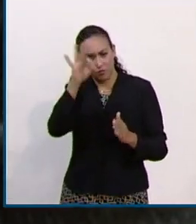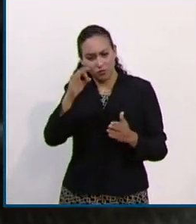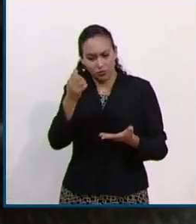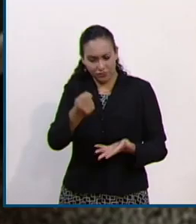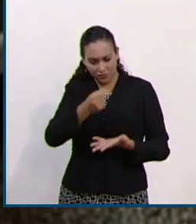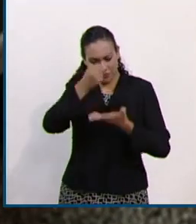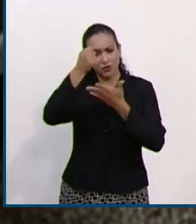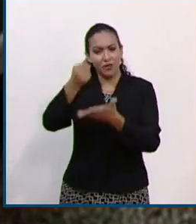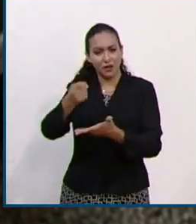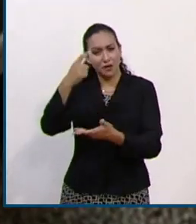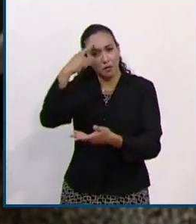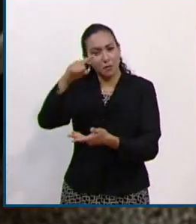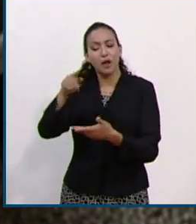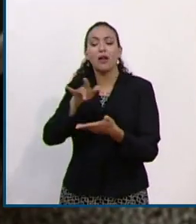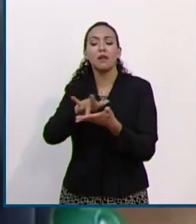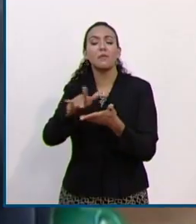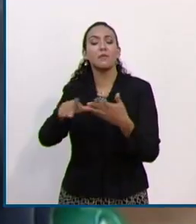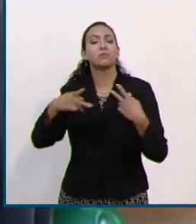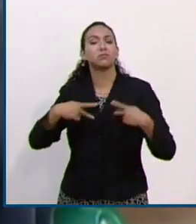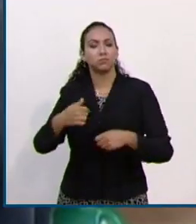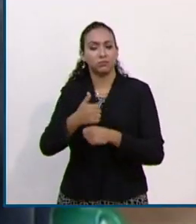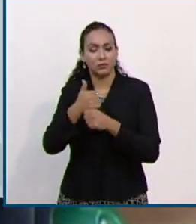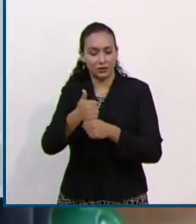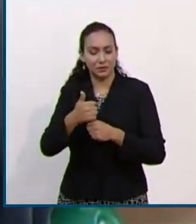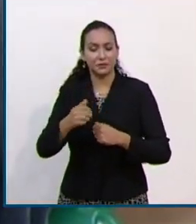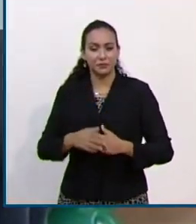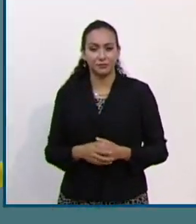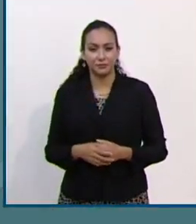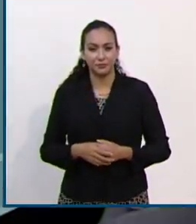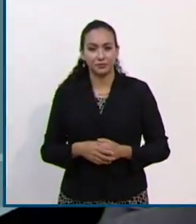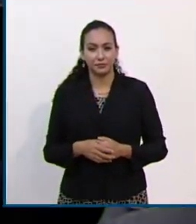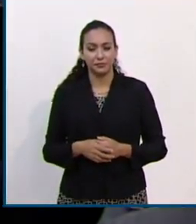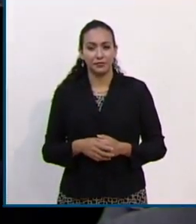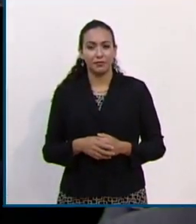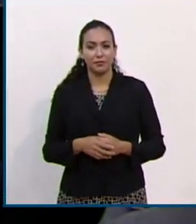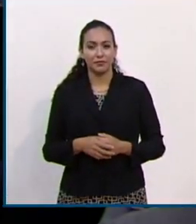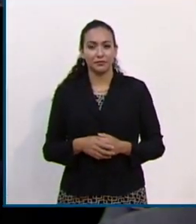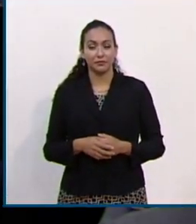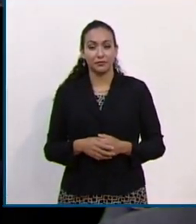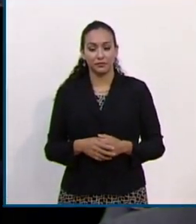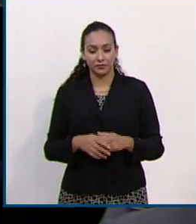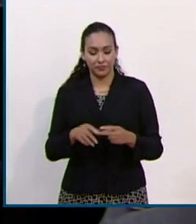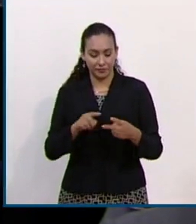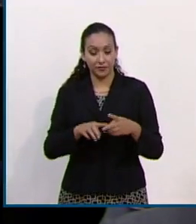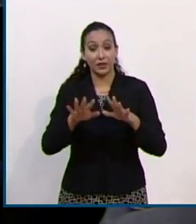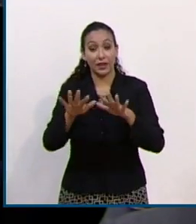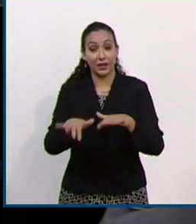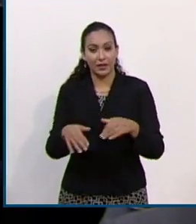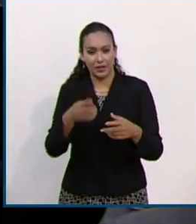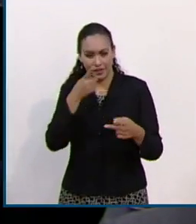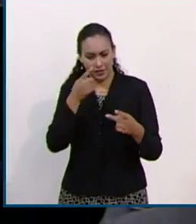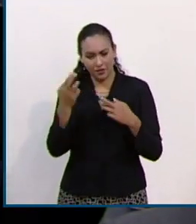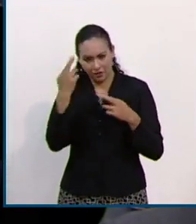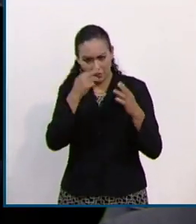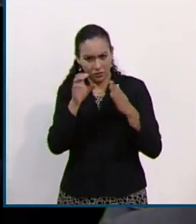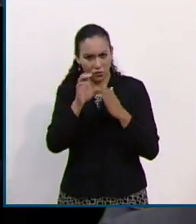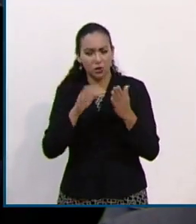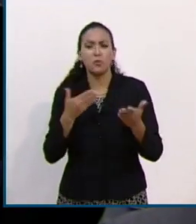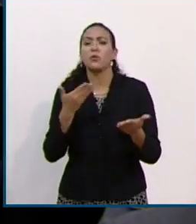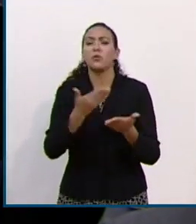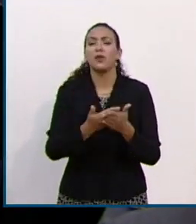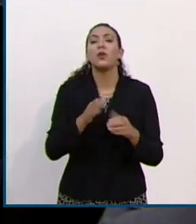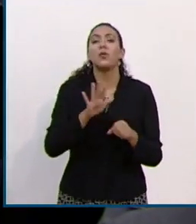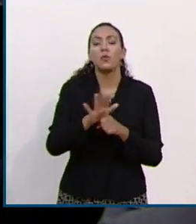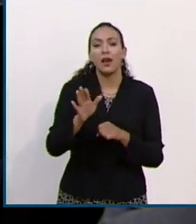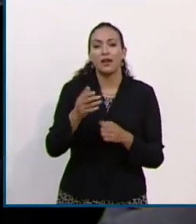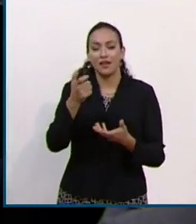en el presupuesto de egresos del año inmediato anterior. La sala también declaró inconstitucional la extinción del Fondo